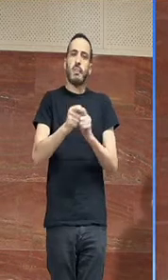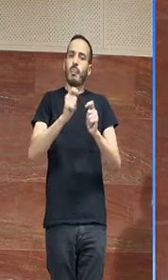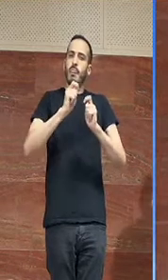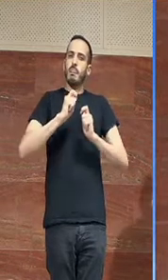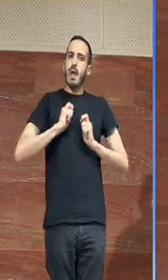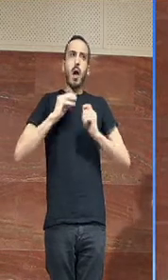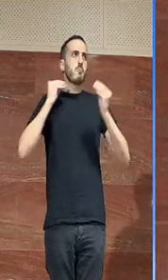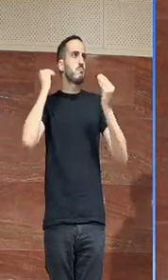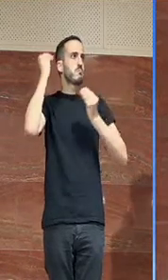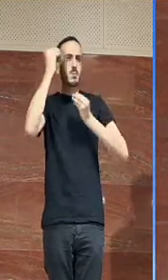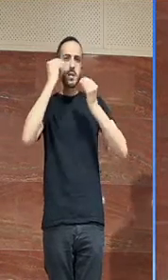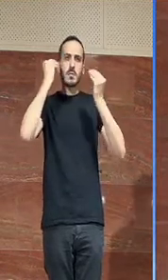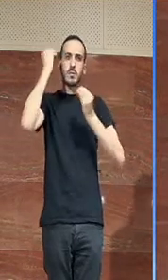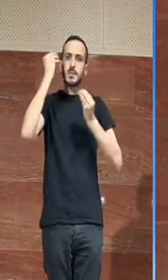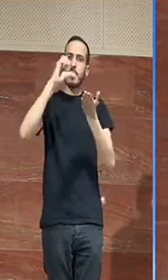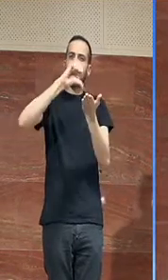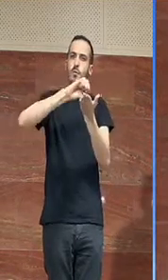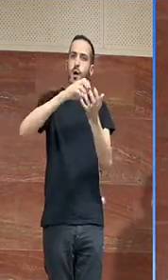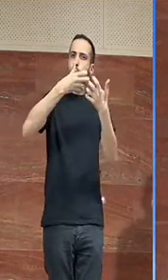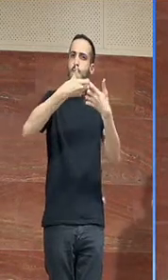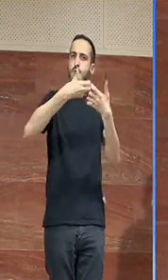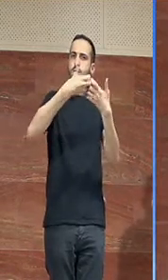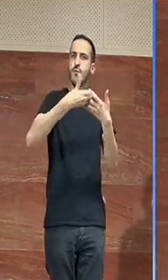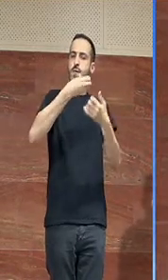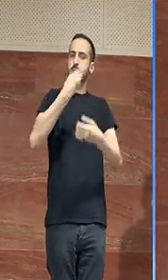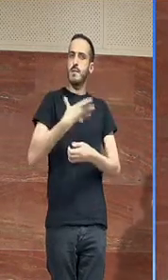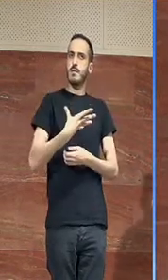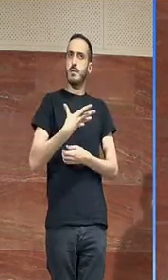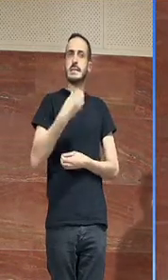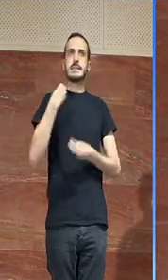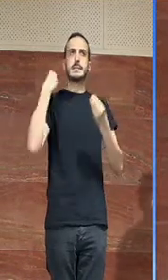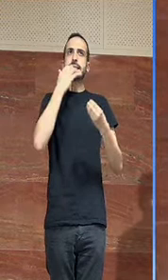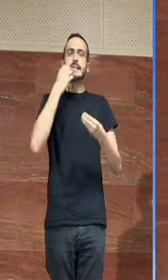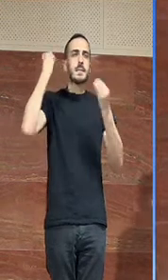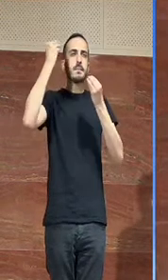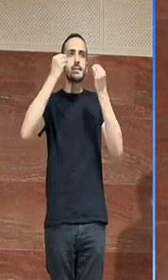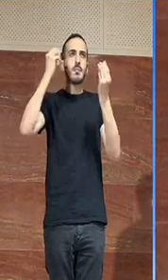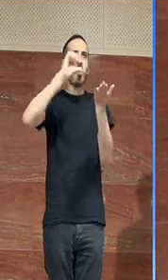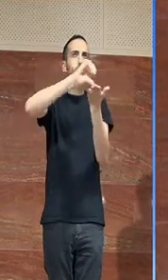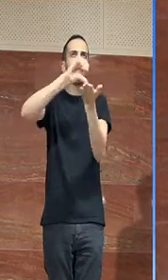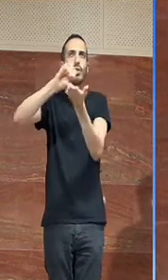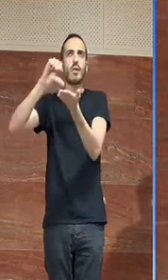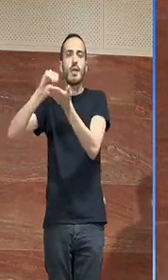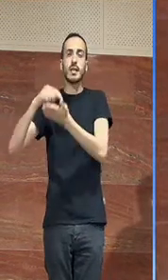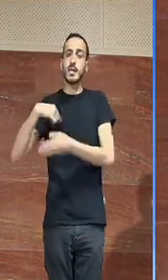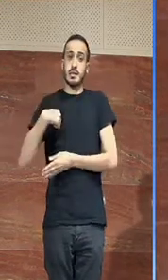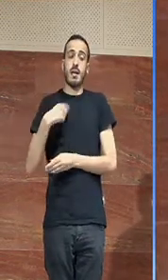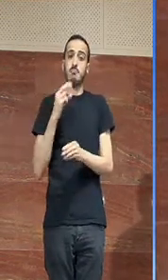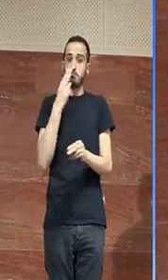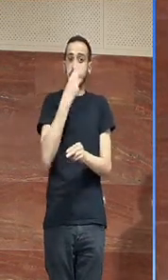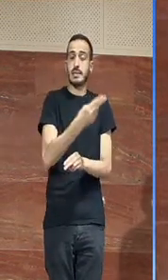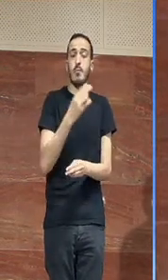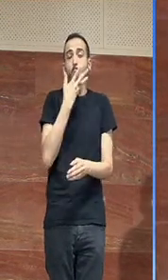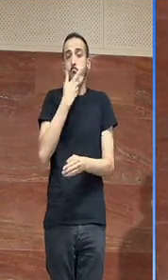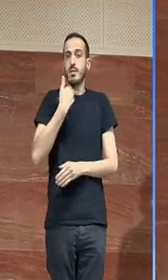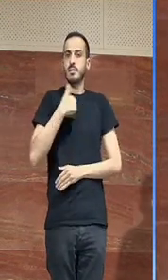un perfecto funcionamiento. Sin embargo, si evocamos las diferentes ciudades que habitamos o que conocemos, ninguna se corresponde con esta